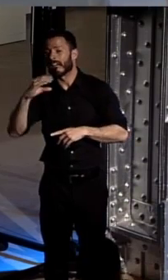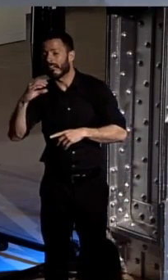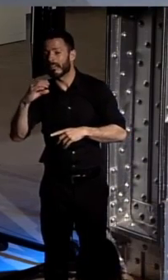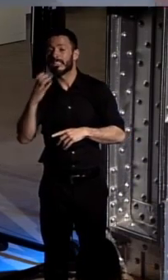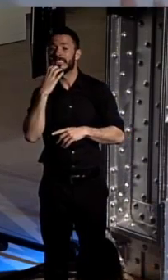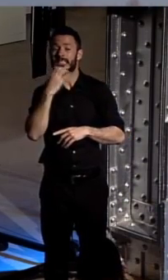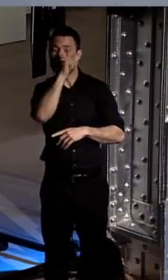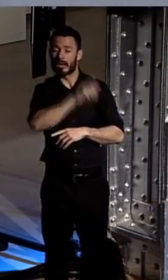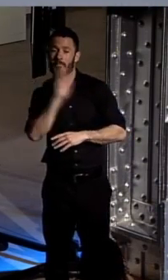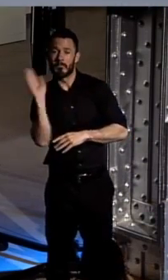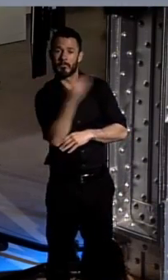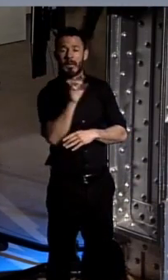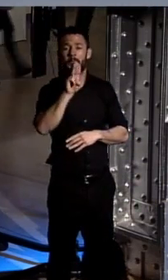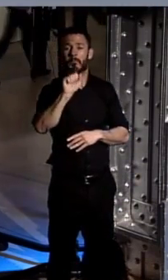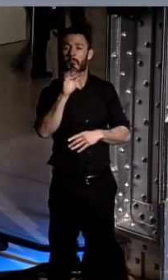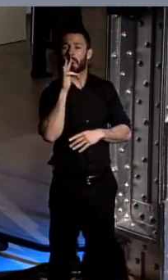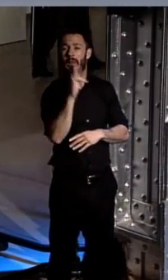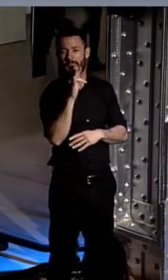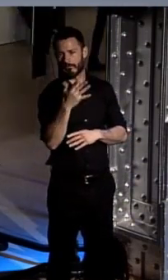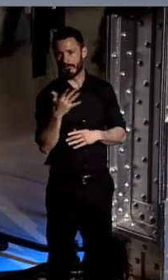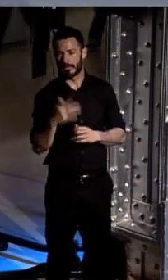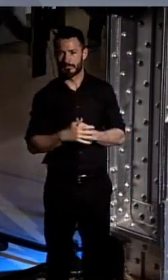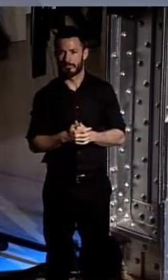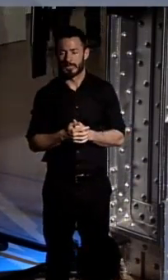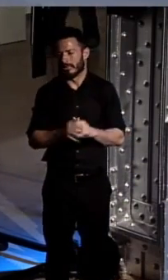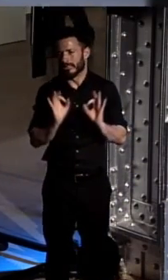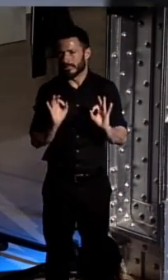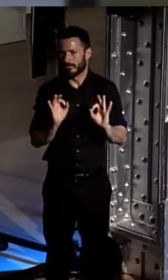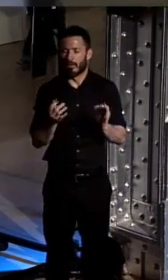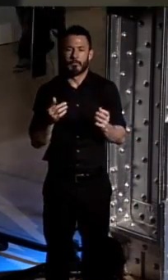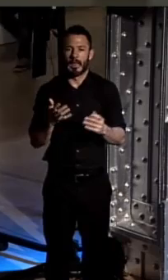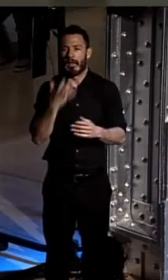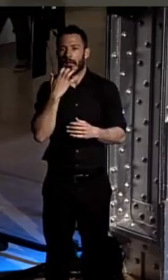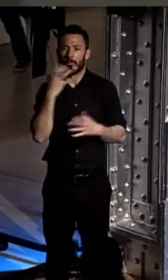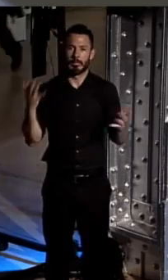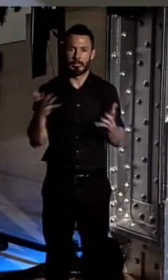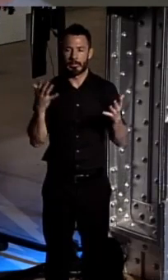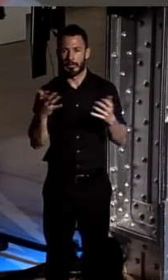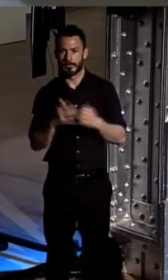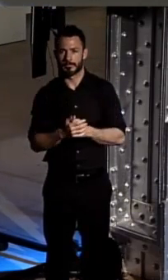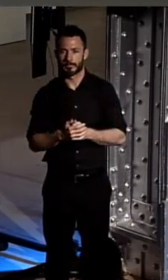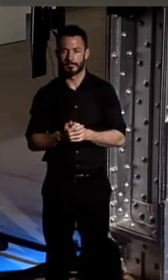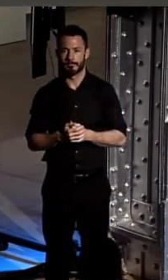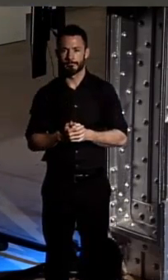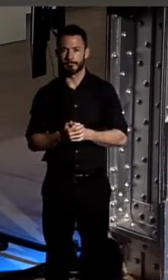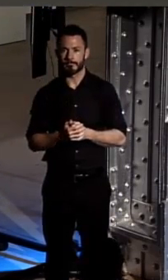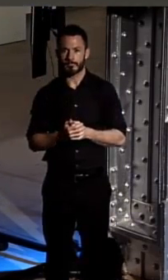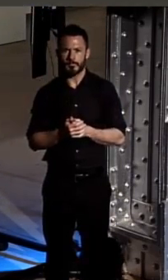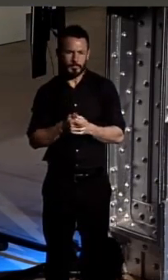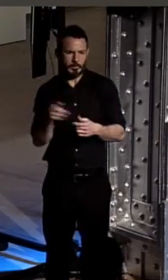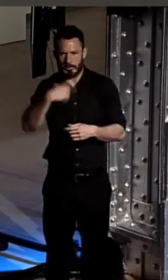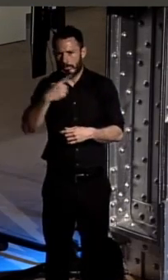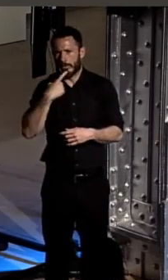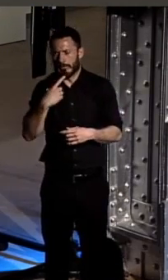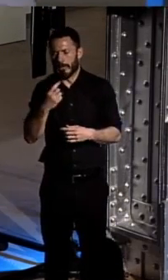pensar que ese sonido no sea eso que la onomatopeya responde. Bueno, este es un ejemplo muy inocuo. Ahora quiero mostrarles que esto llega, y ustedes dirán, bueno, está bien, esto